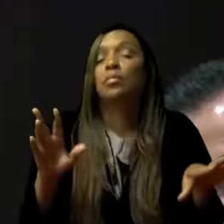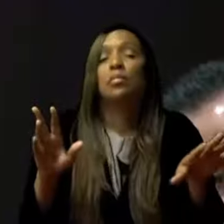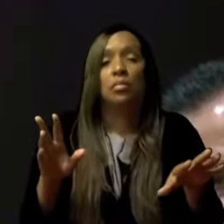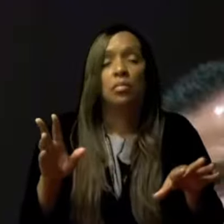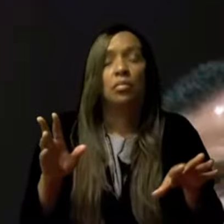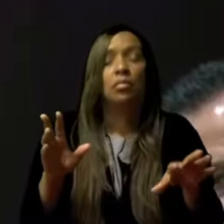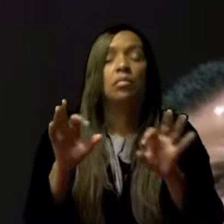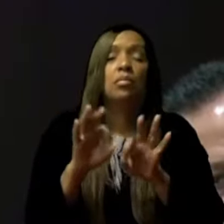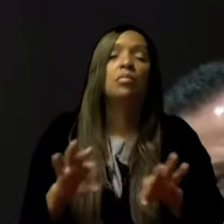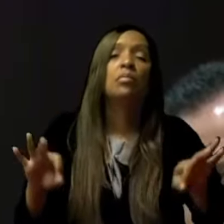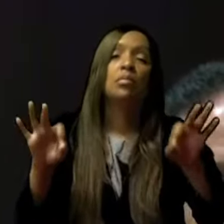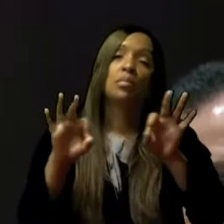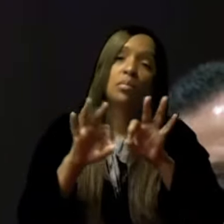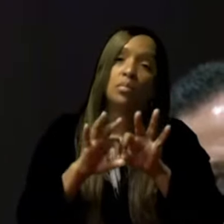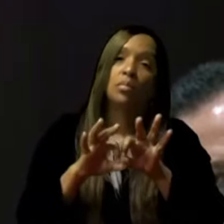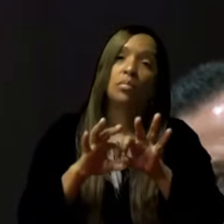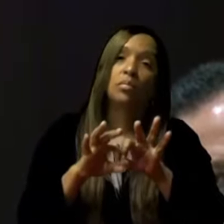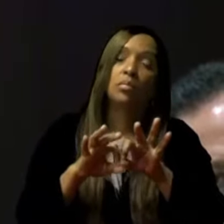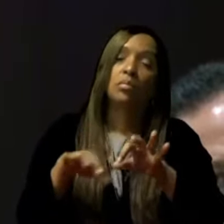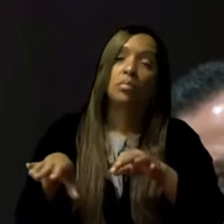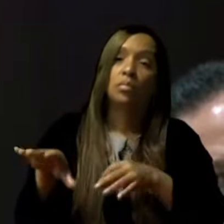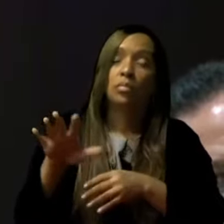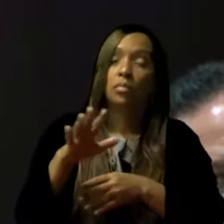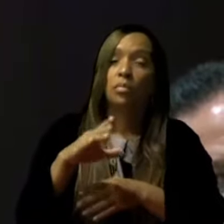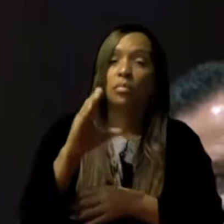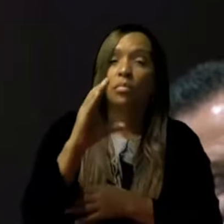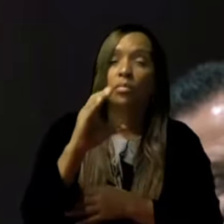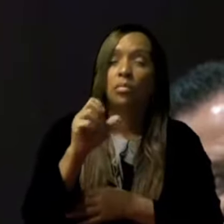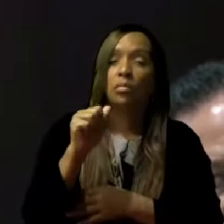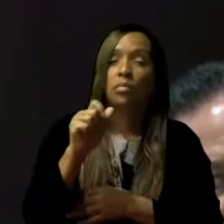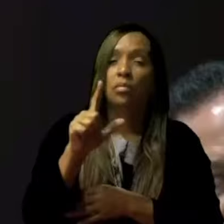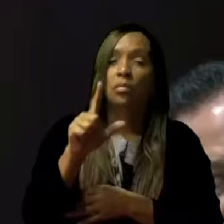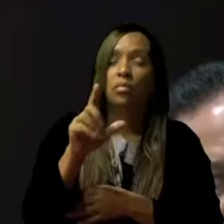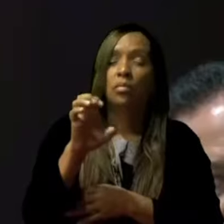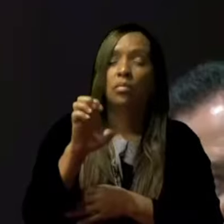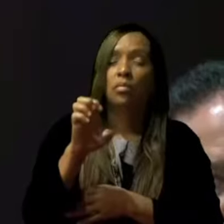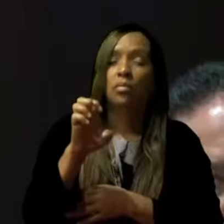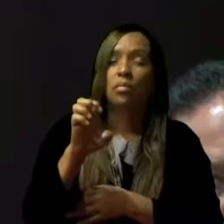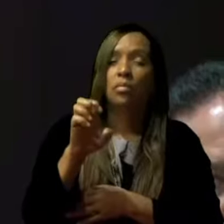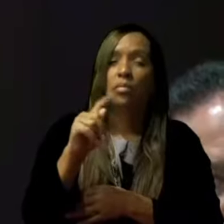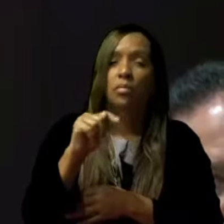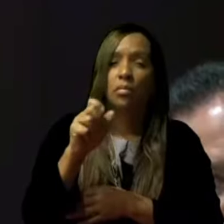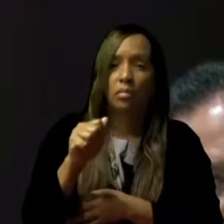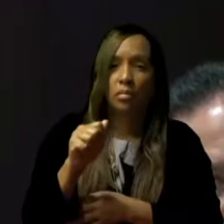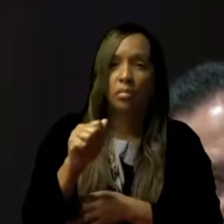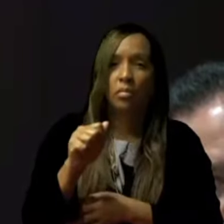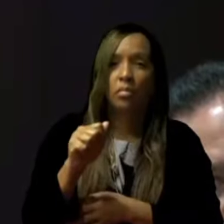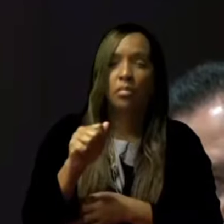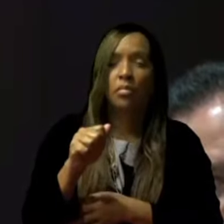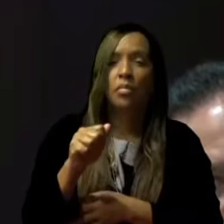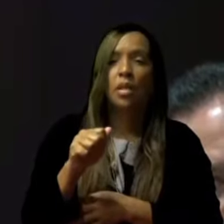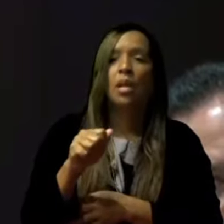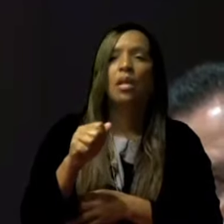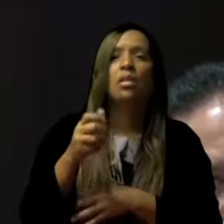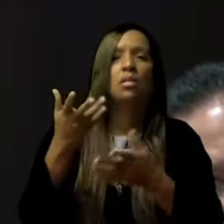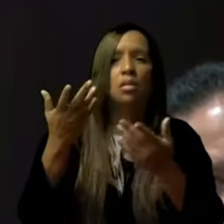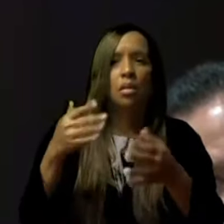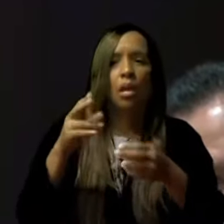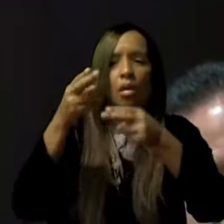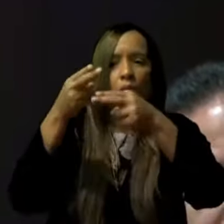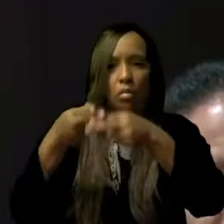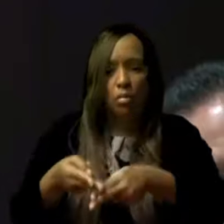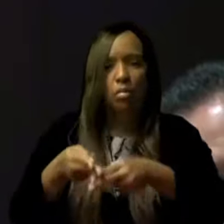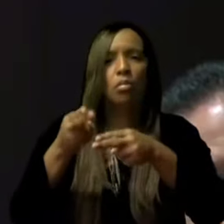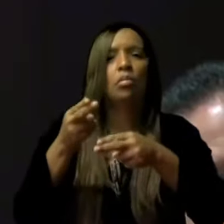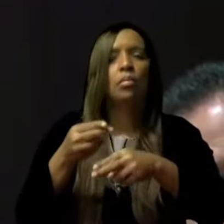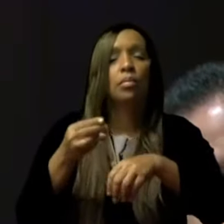municipio. Ahí está la entrada y la salida del país en La Caleta. Pues nos merecemos que se